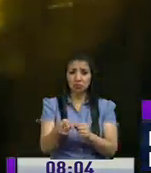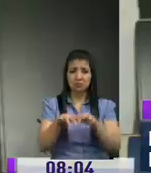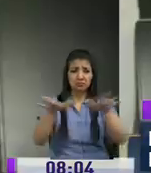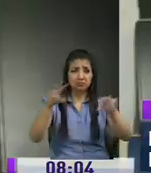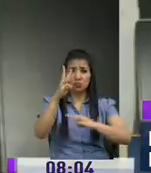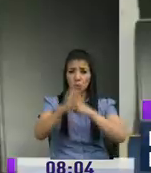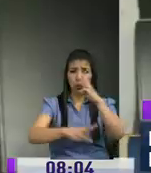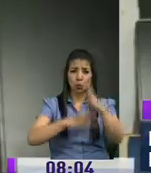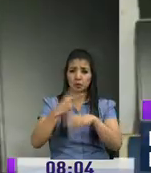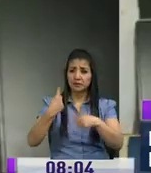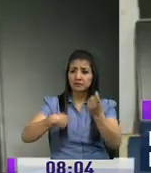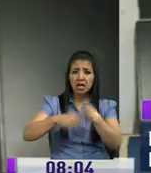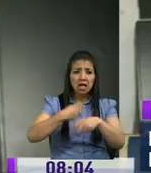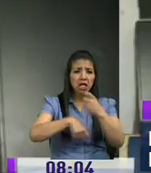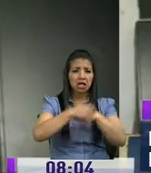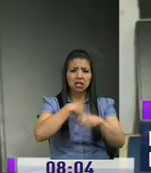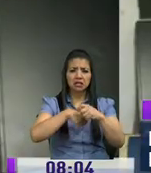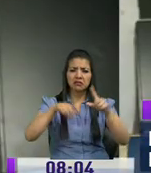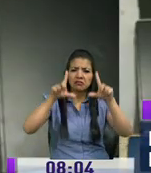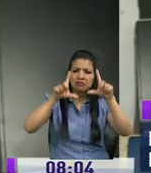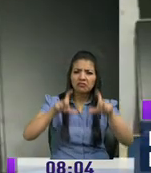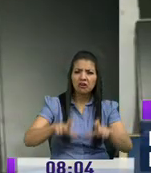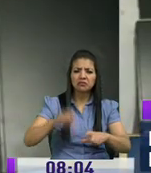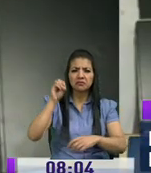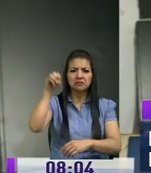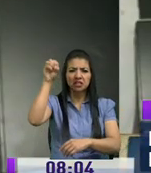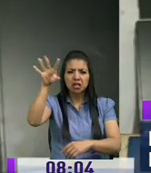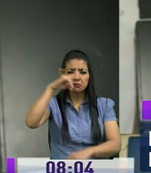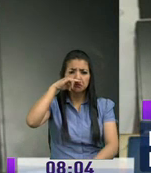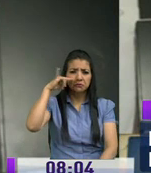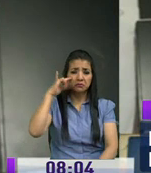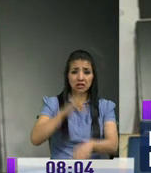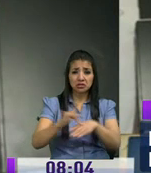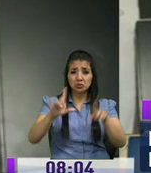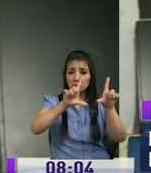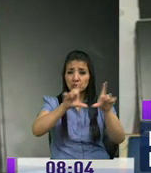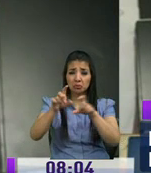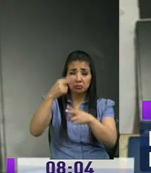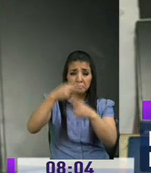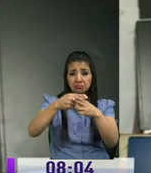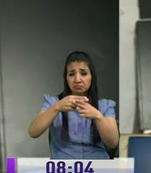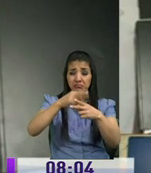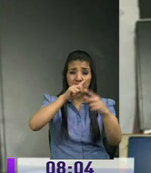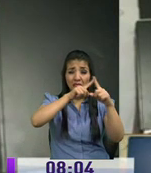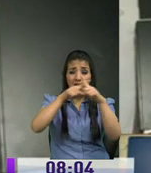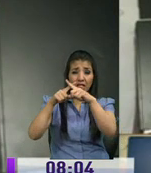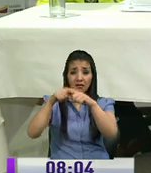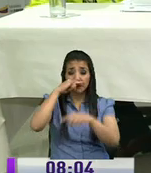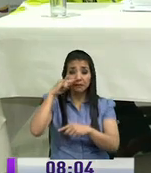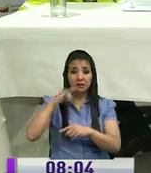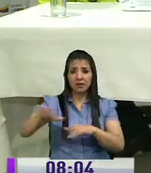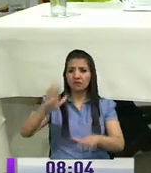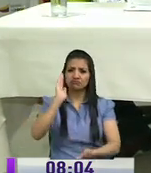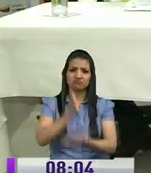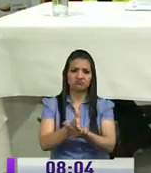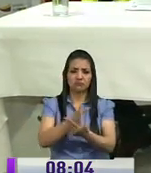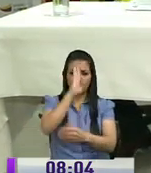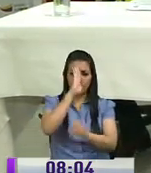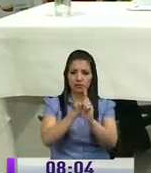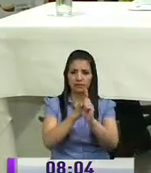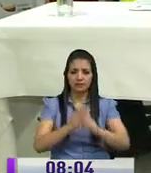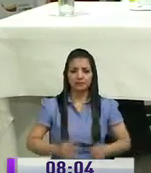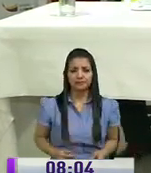mundial, vendiendo y traficando con material pornográfico, donde los protagonistas son menores de edad. En Quito